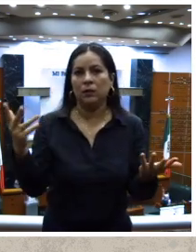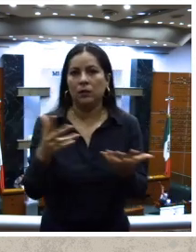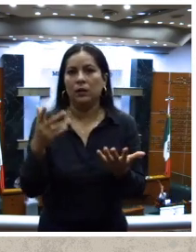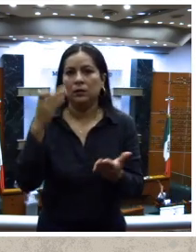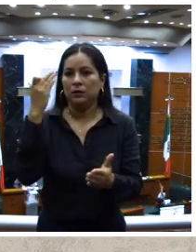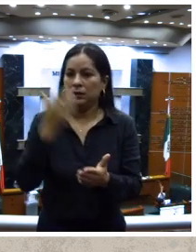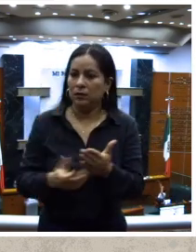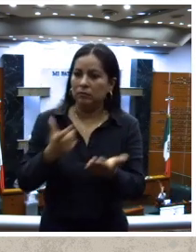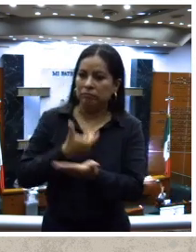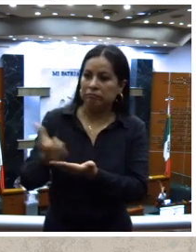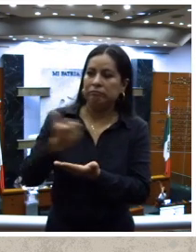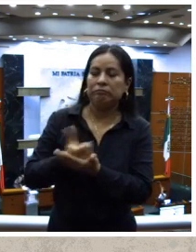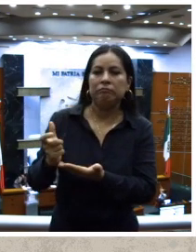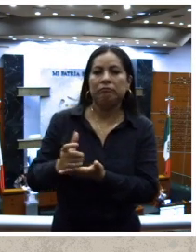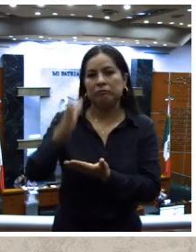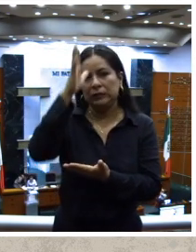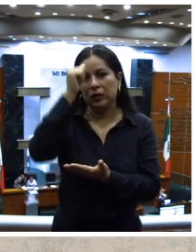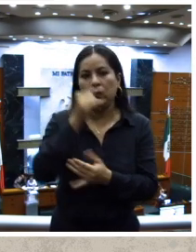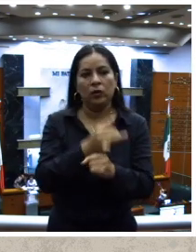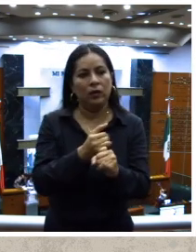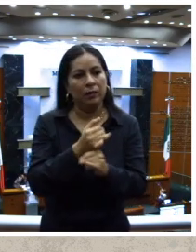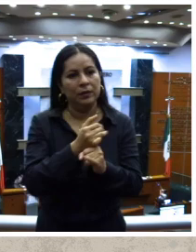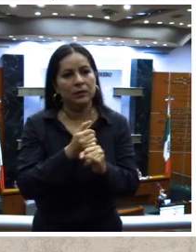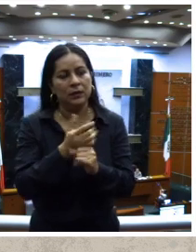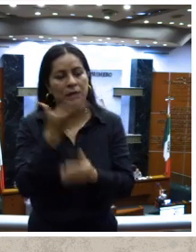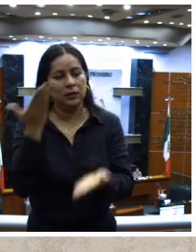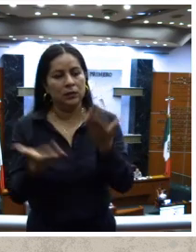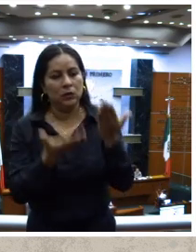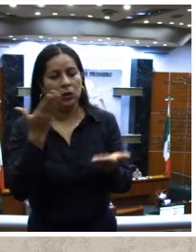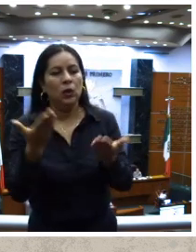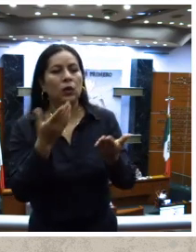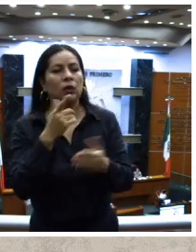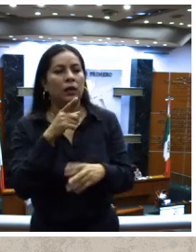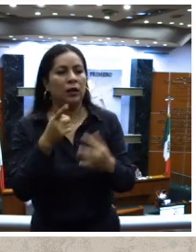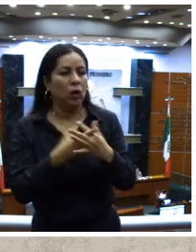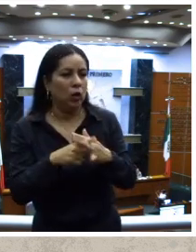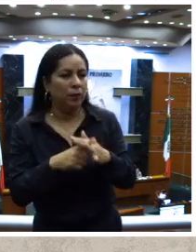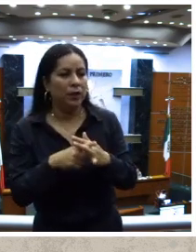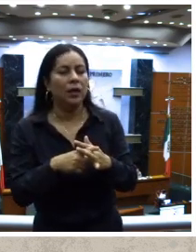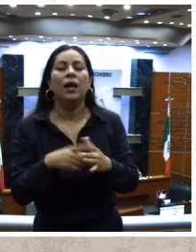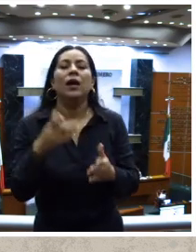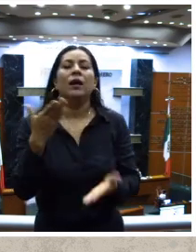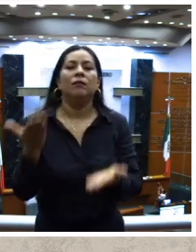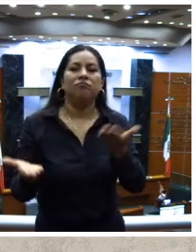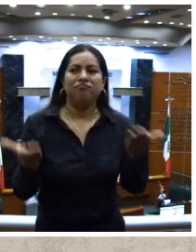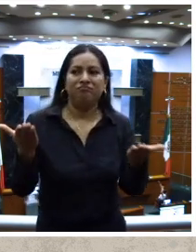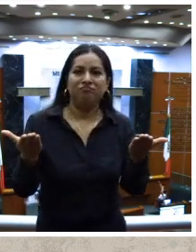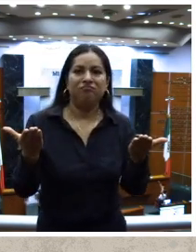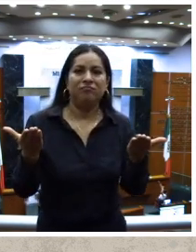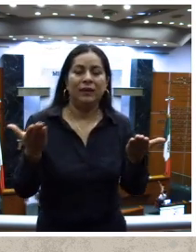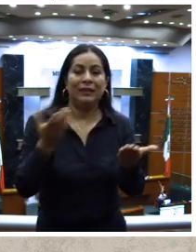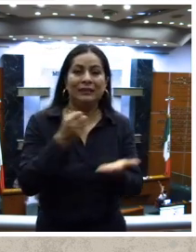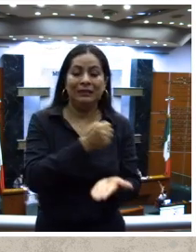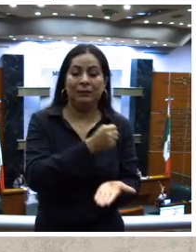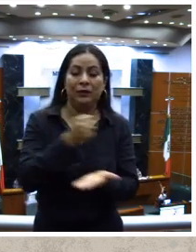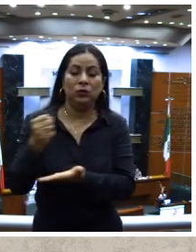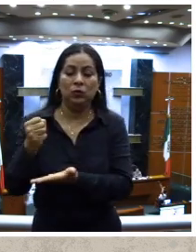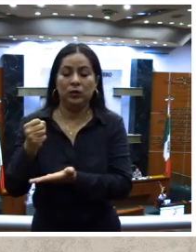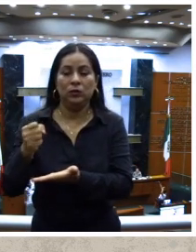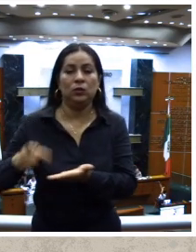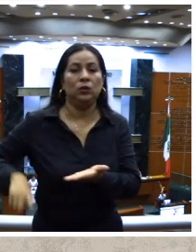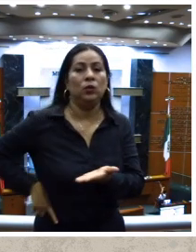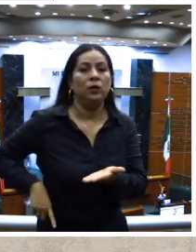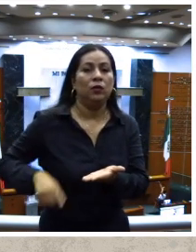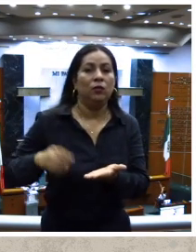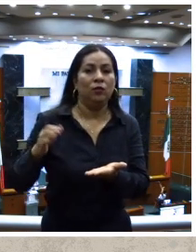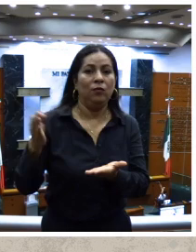la deuda externa, de acuerdo al Centro de Investigación Económica y Presupuestaria, el balance presupuestario del gobierno